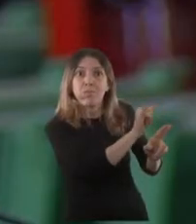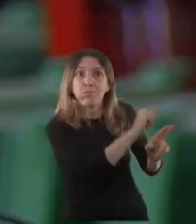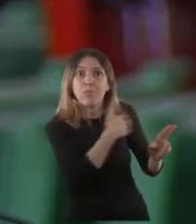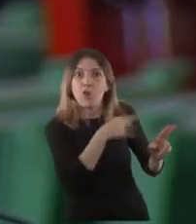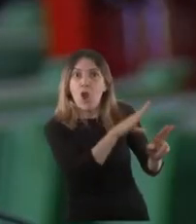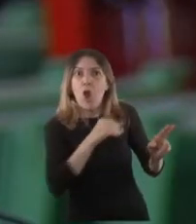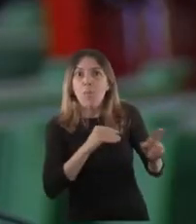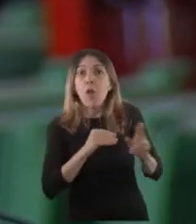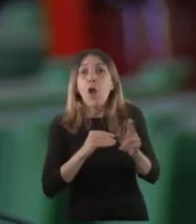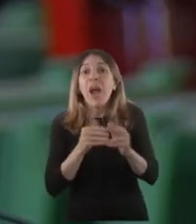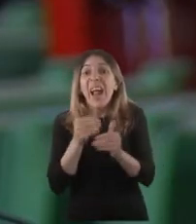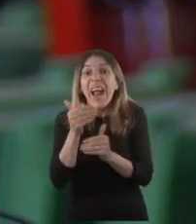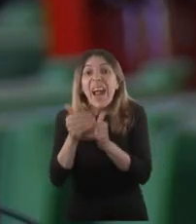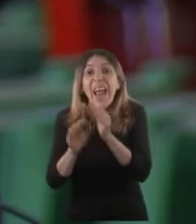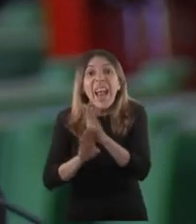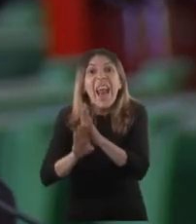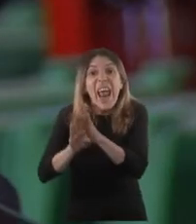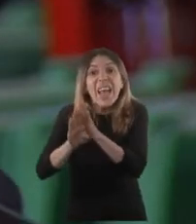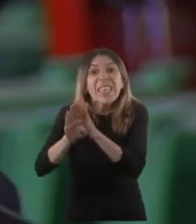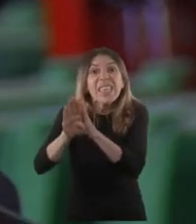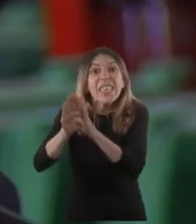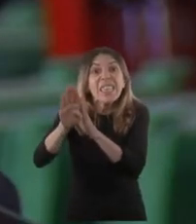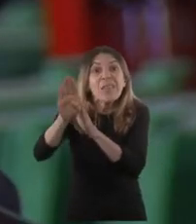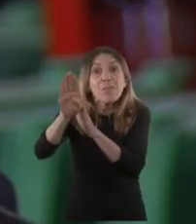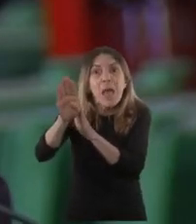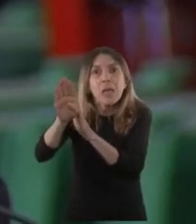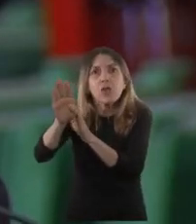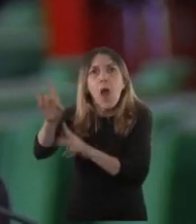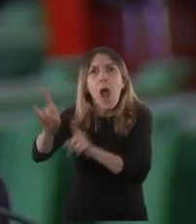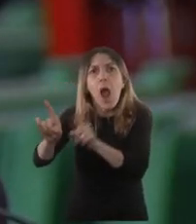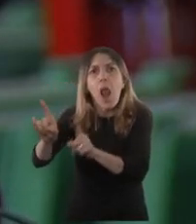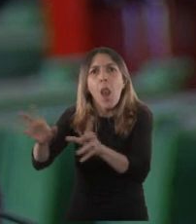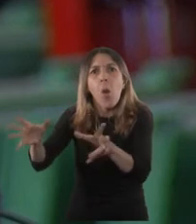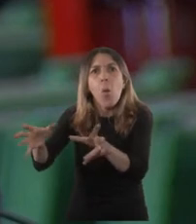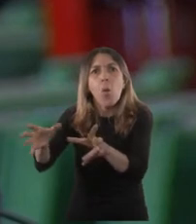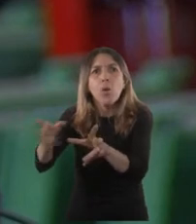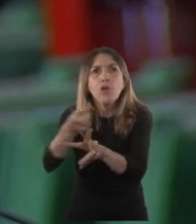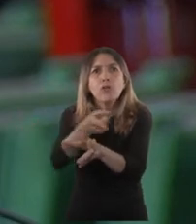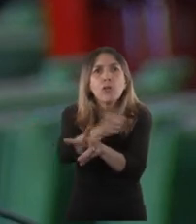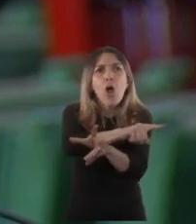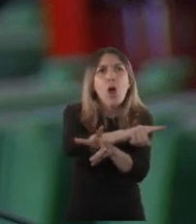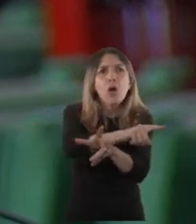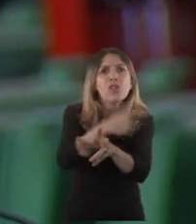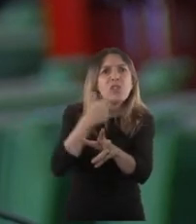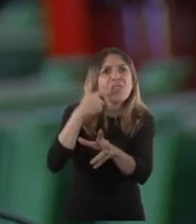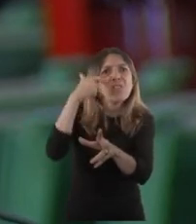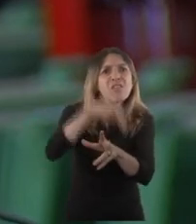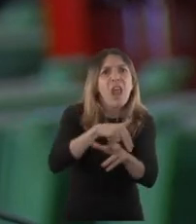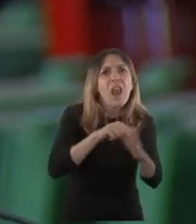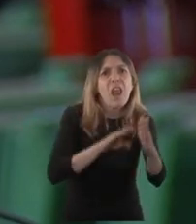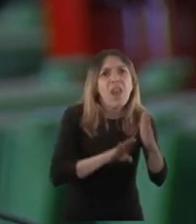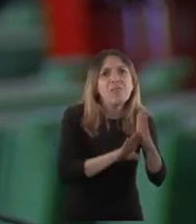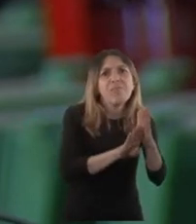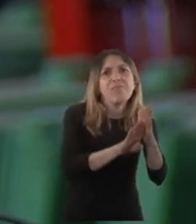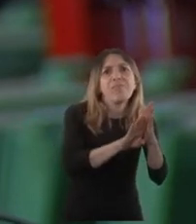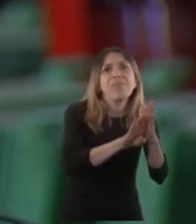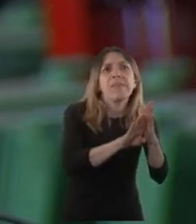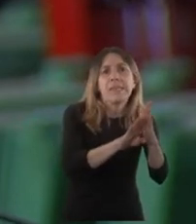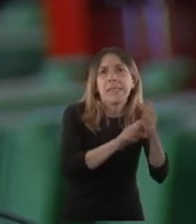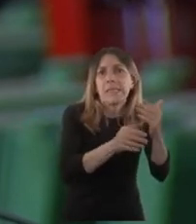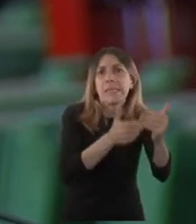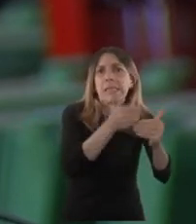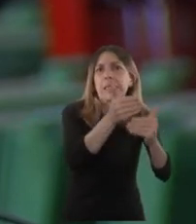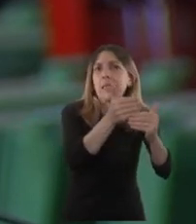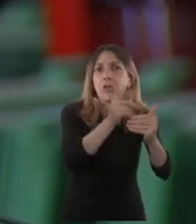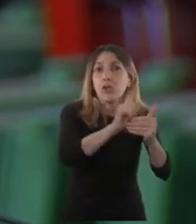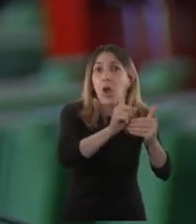con el crecimiento puede ser para un sector y muchos quedar sin esa condición de superación.